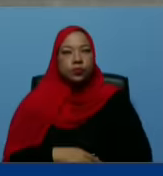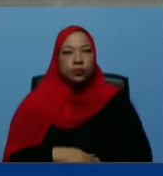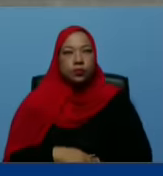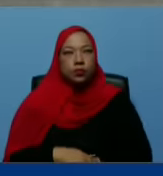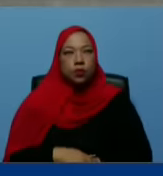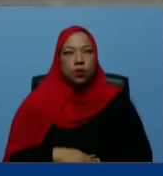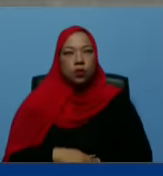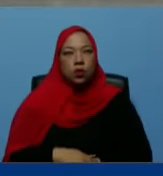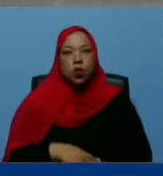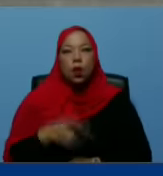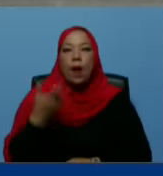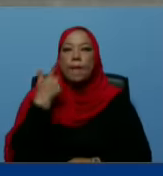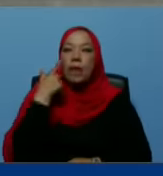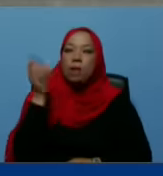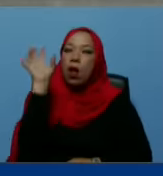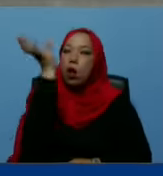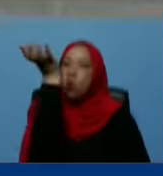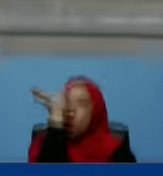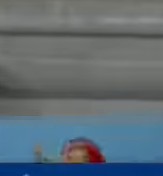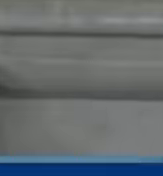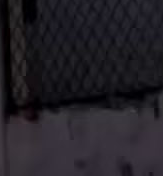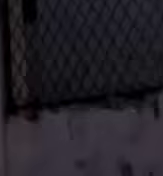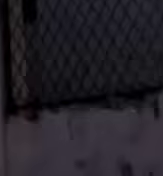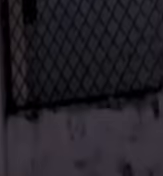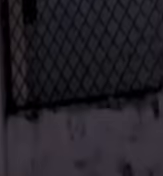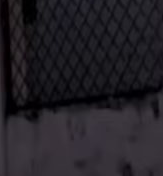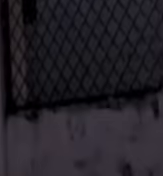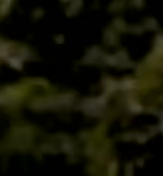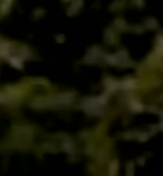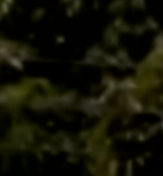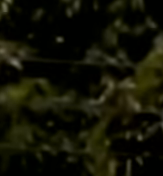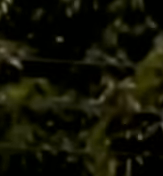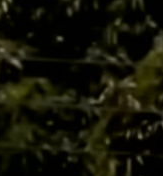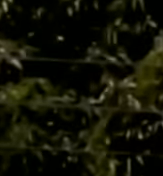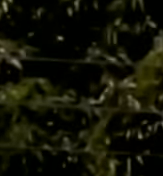Un tema de luminaria, vamos a ver, adelante.